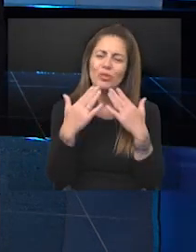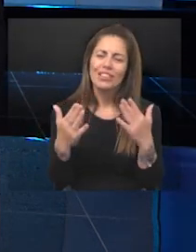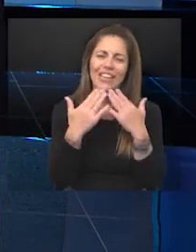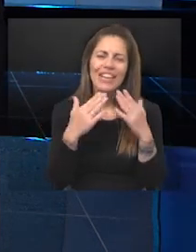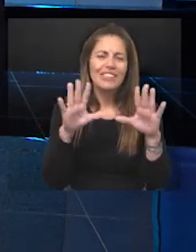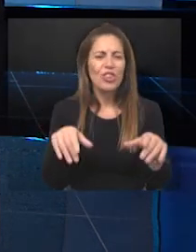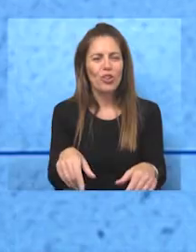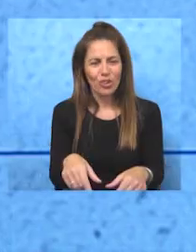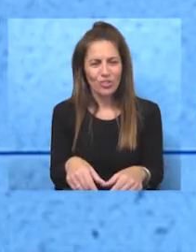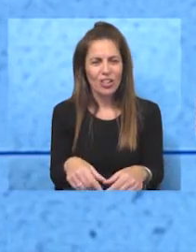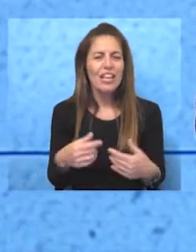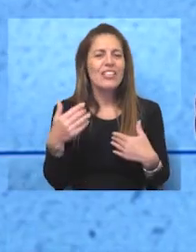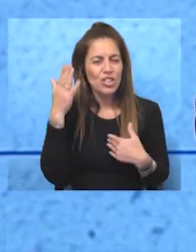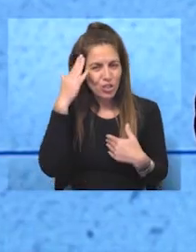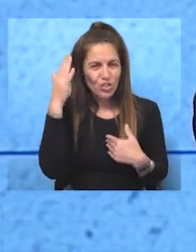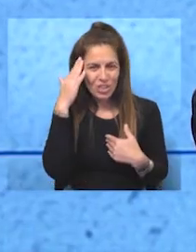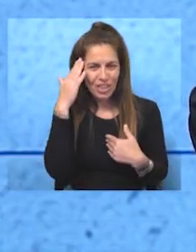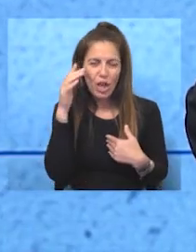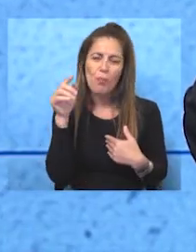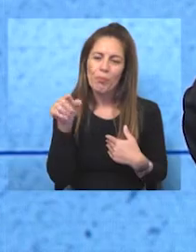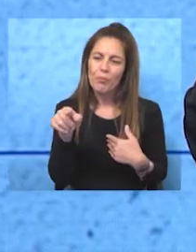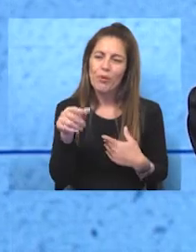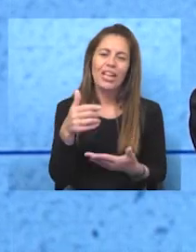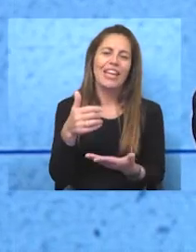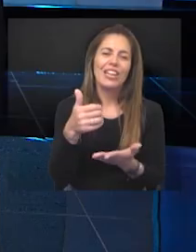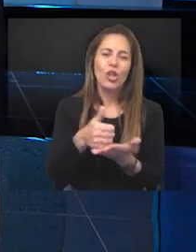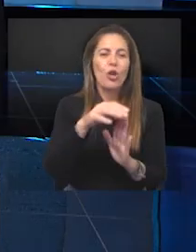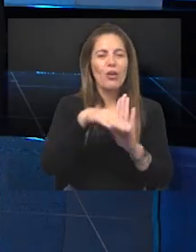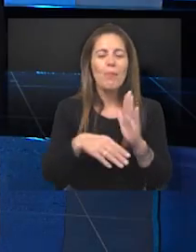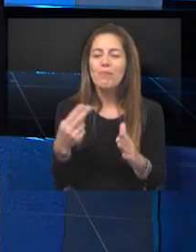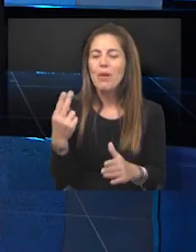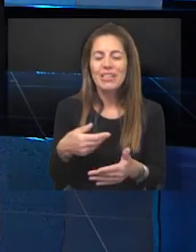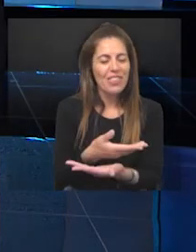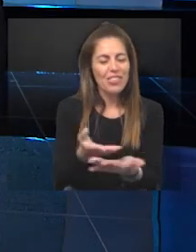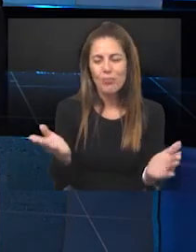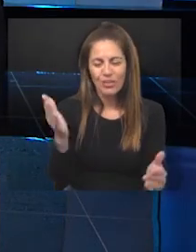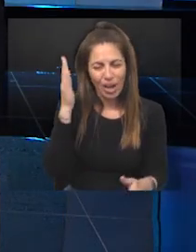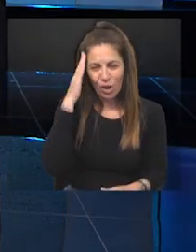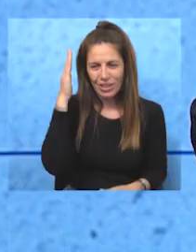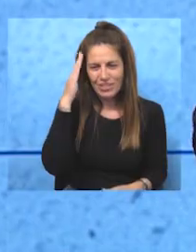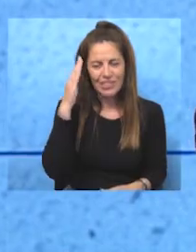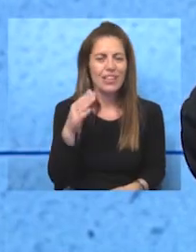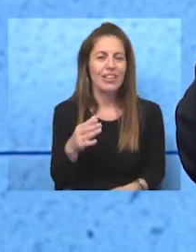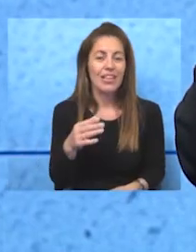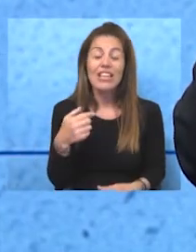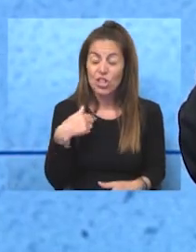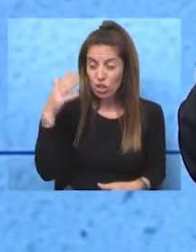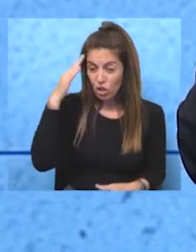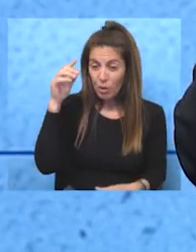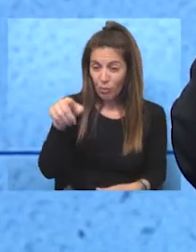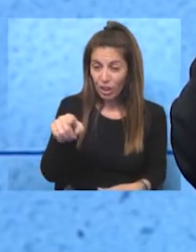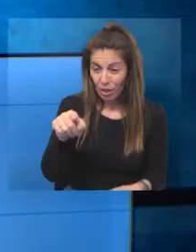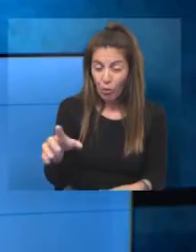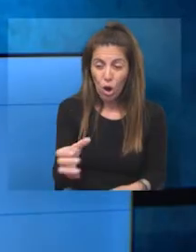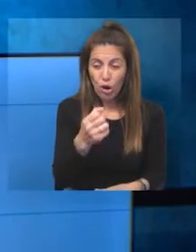toda mi gente si yo sé wimar es porque estoy en un programa donde me permiten demostrar este y si yo sé porque vos